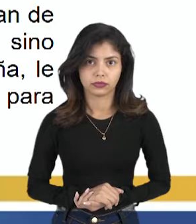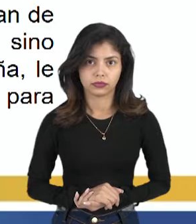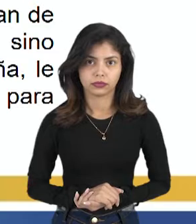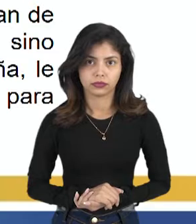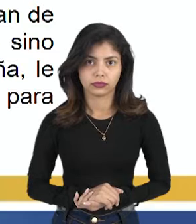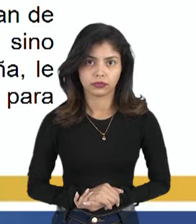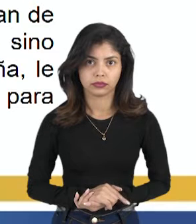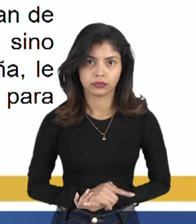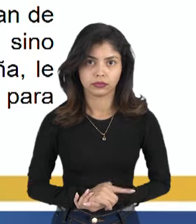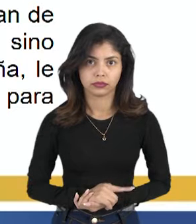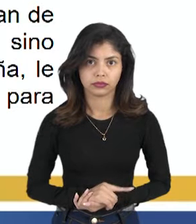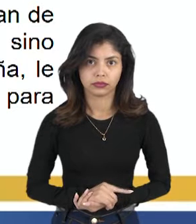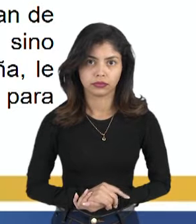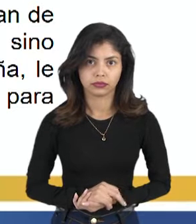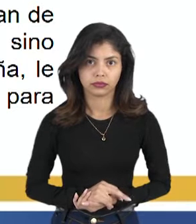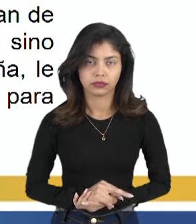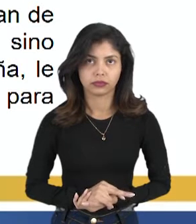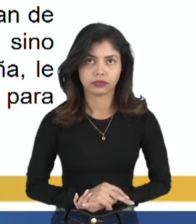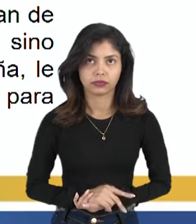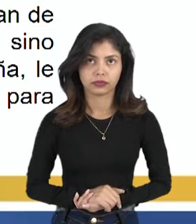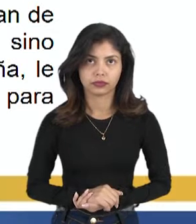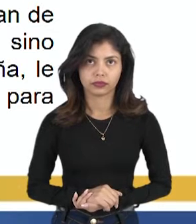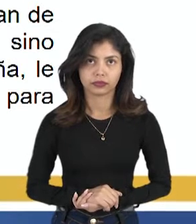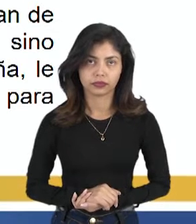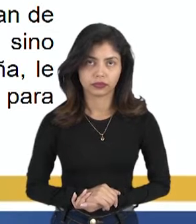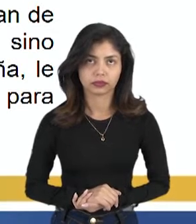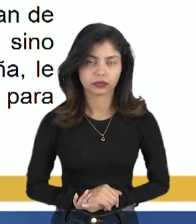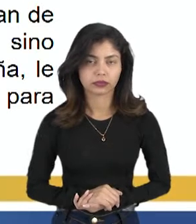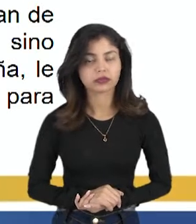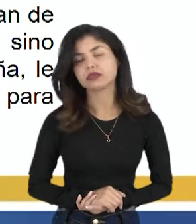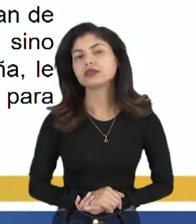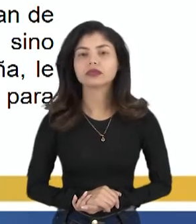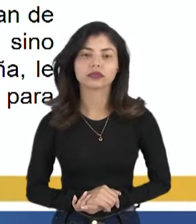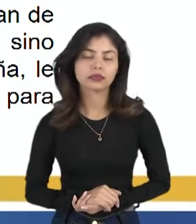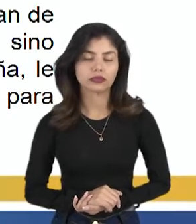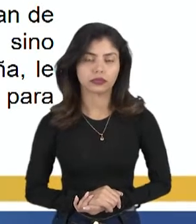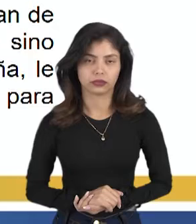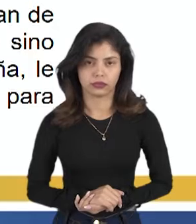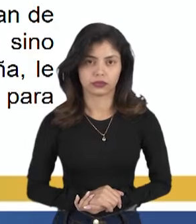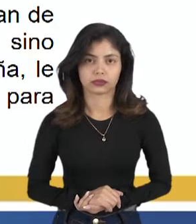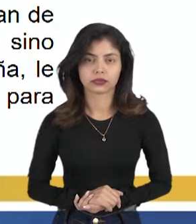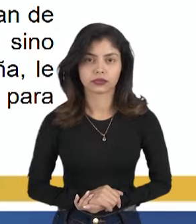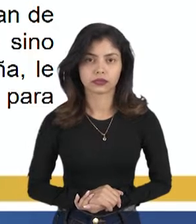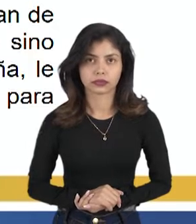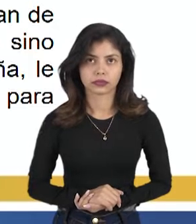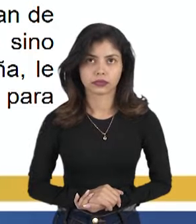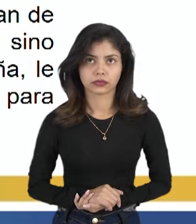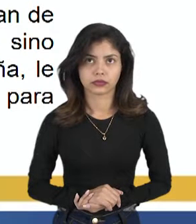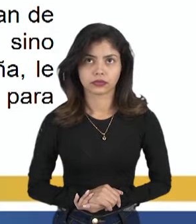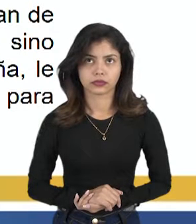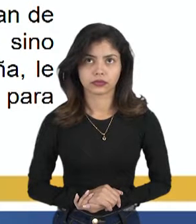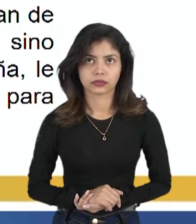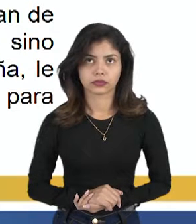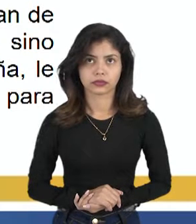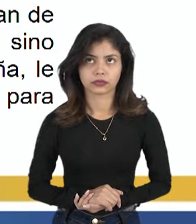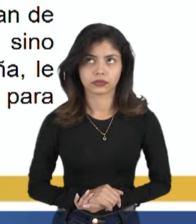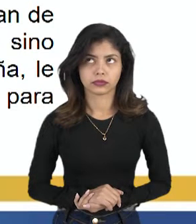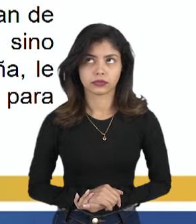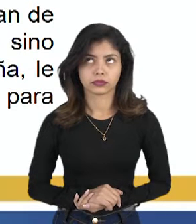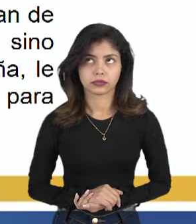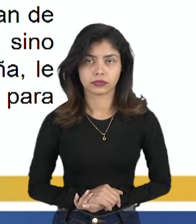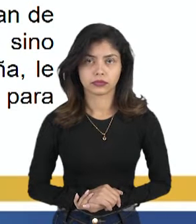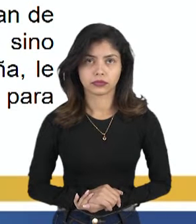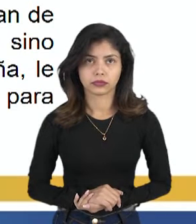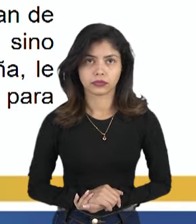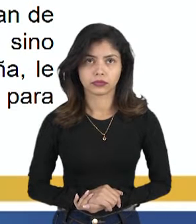acá, dijo. Estamos metidos en la lucha por mejorar las circunstancias, con el sueño de que las